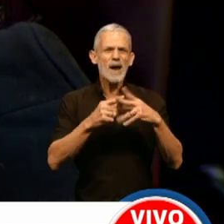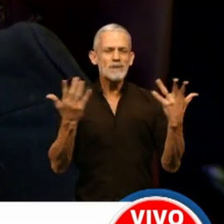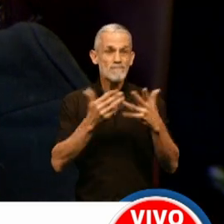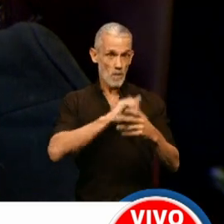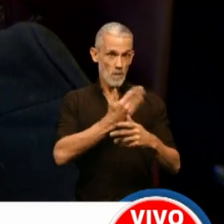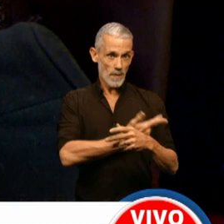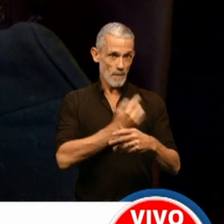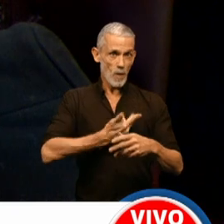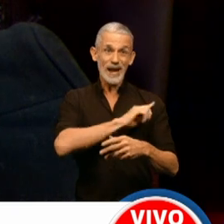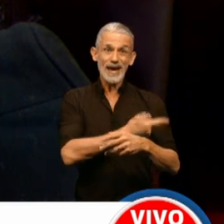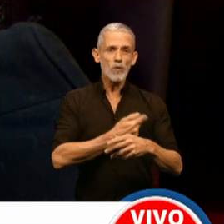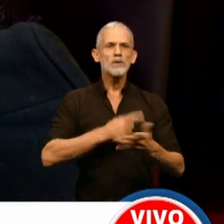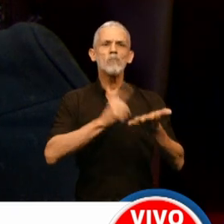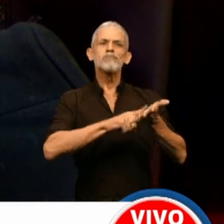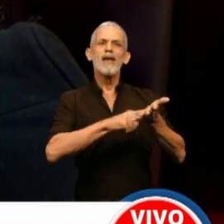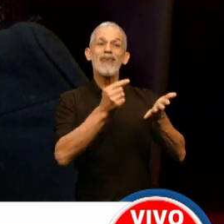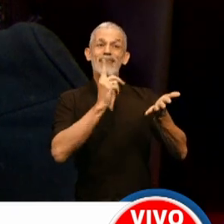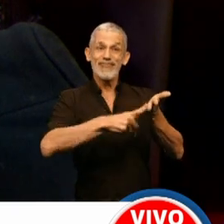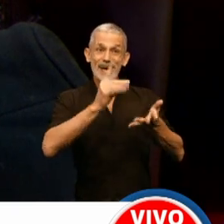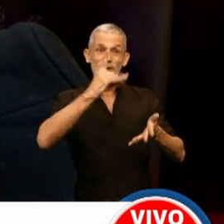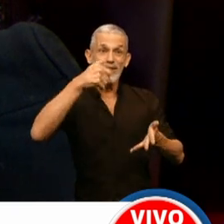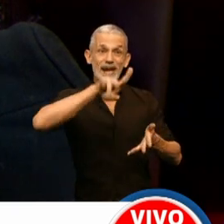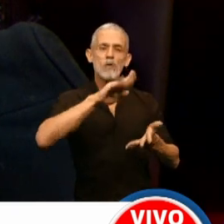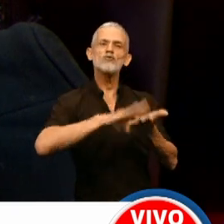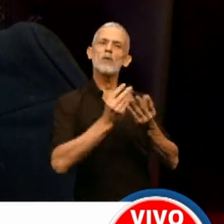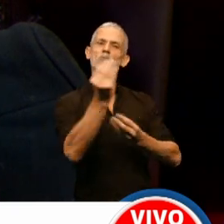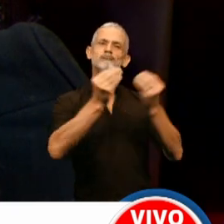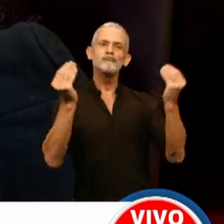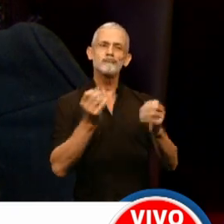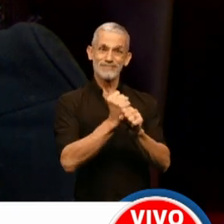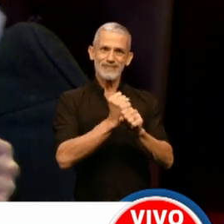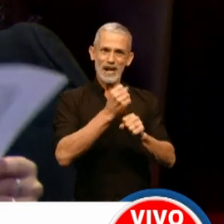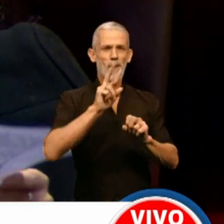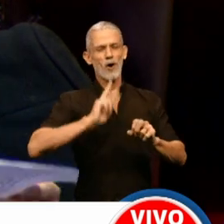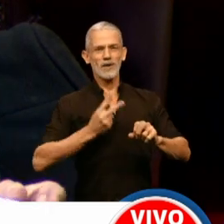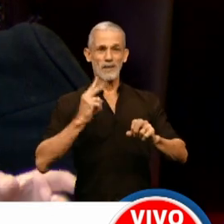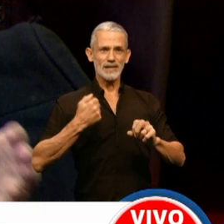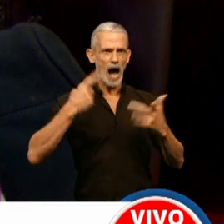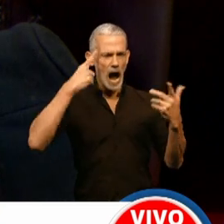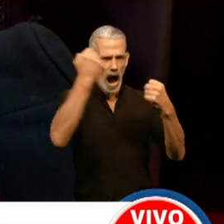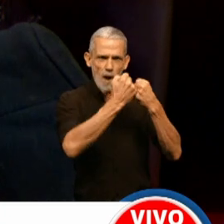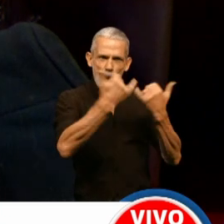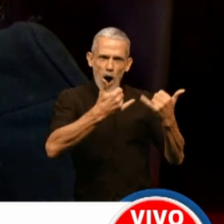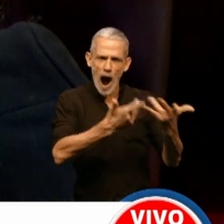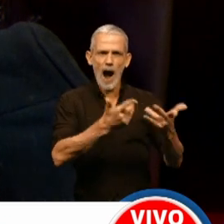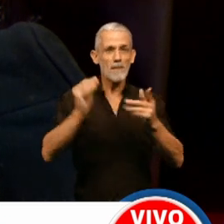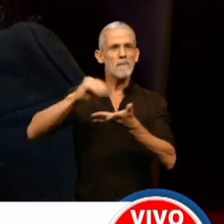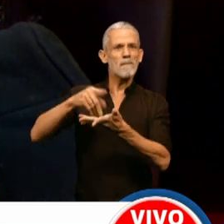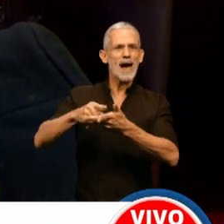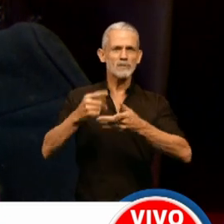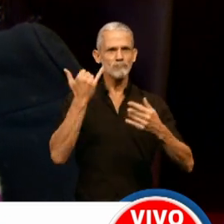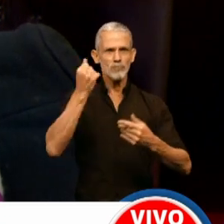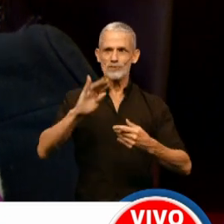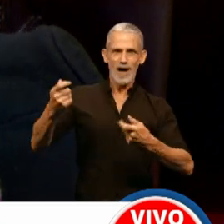ejecutivo comunica el decreto del cupo laboral travesti trans ahora no sólo teníamos nuestros acuerdos legislativos y el